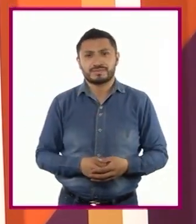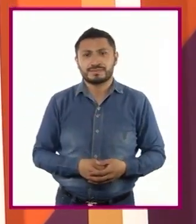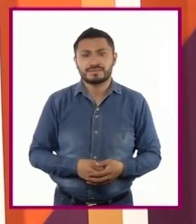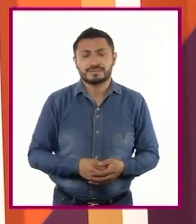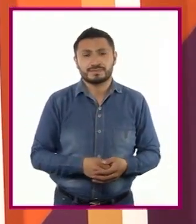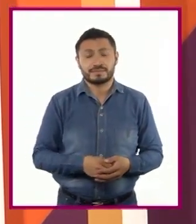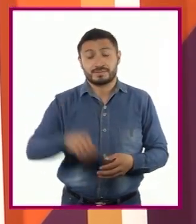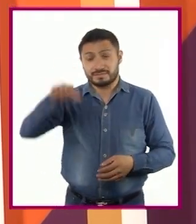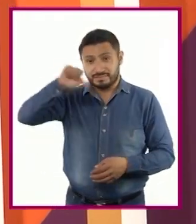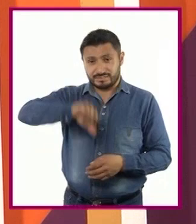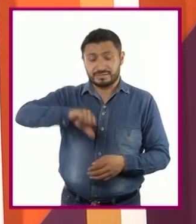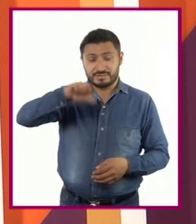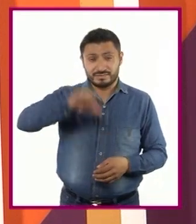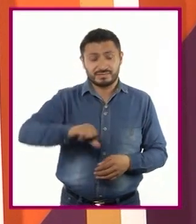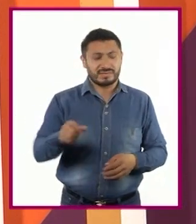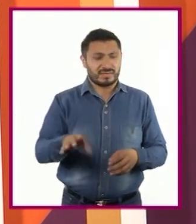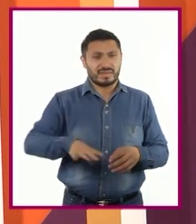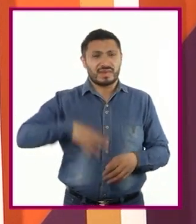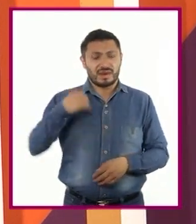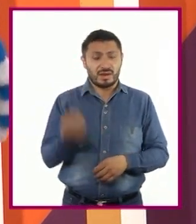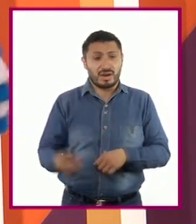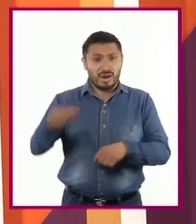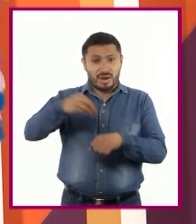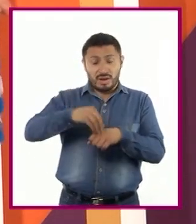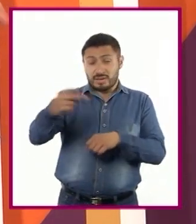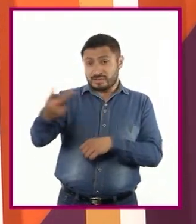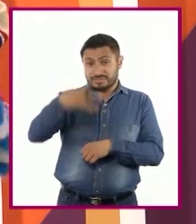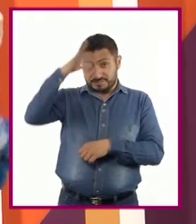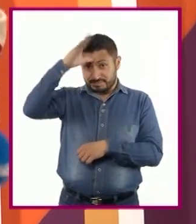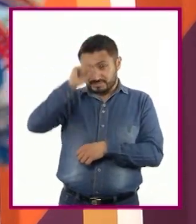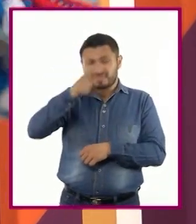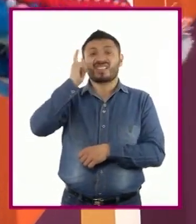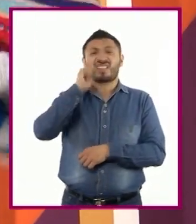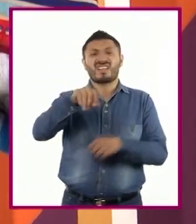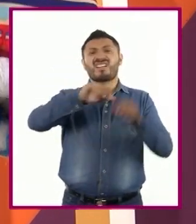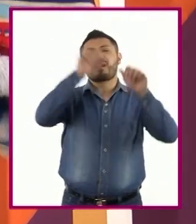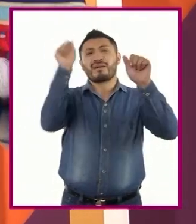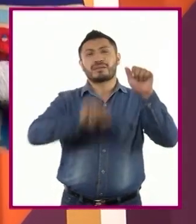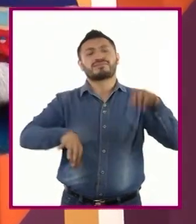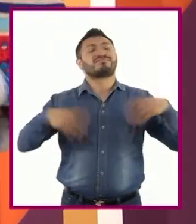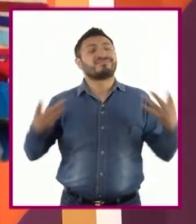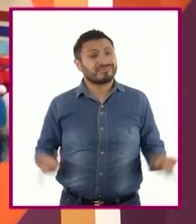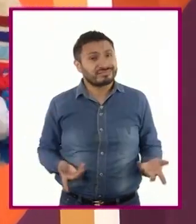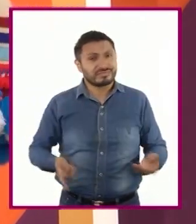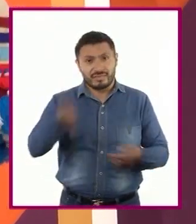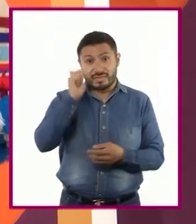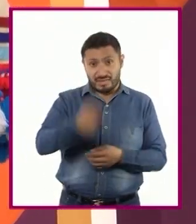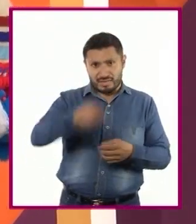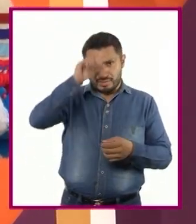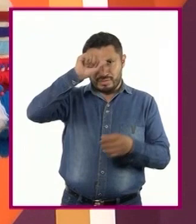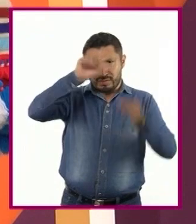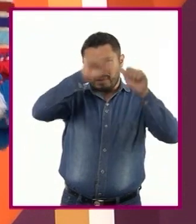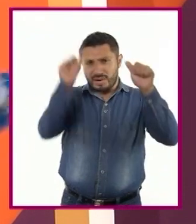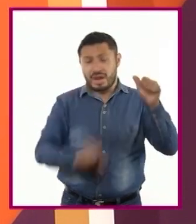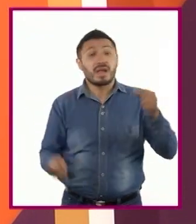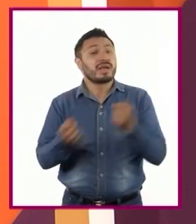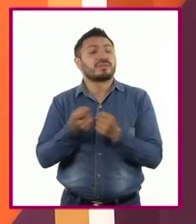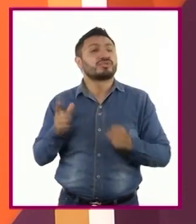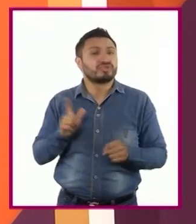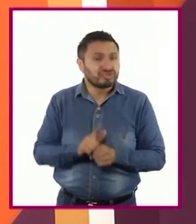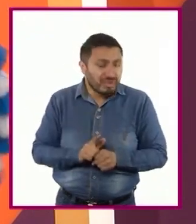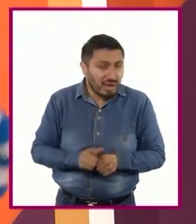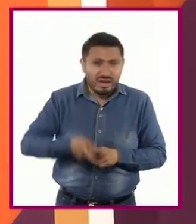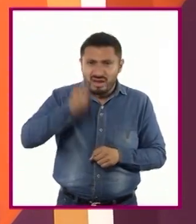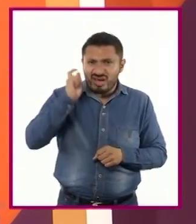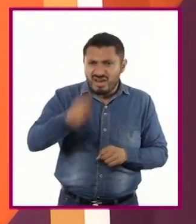Hoy vamos a tratar de ponernos de acuerdo. ¿Qué es arte? ¿Qué es arte social? ¿Qué